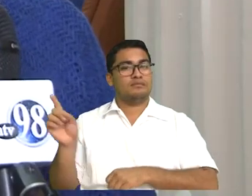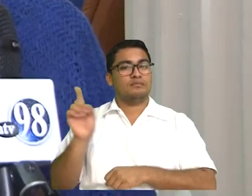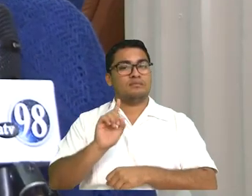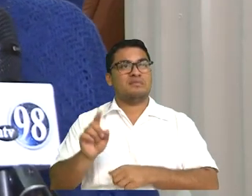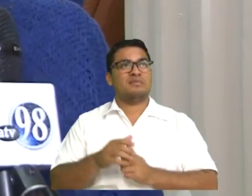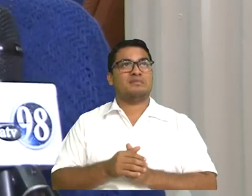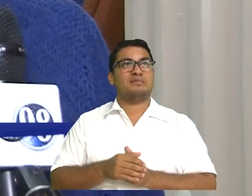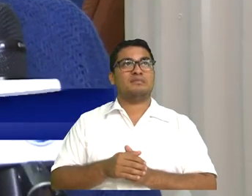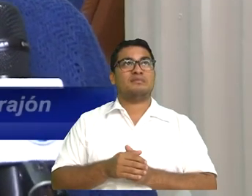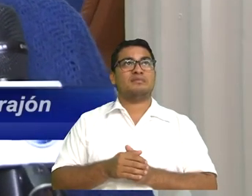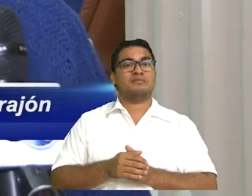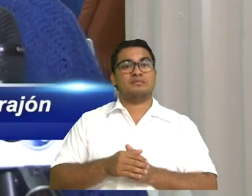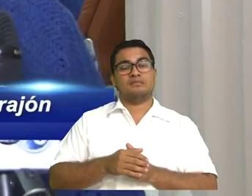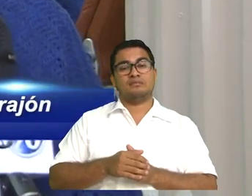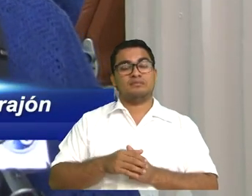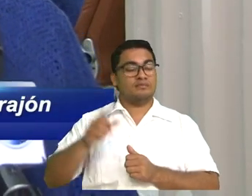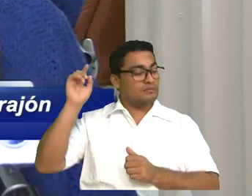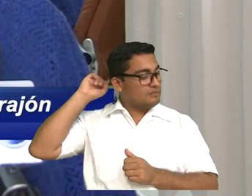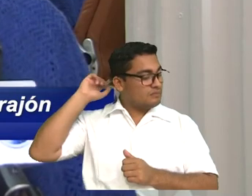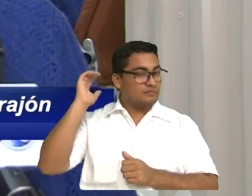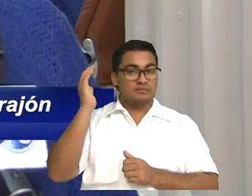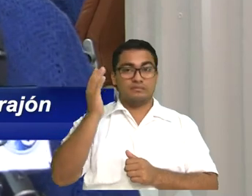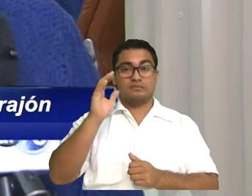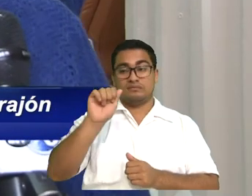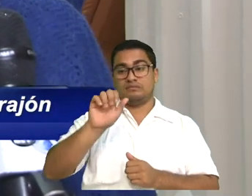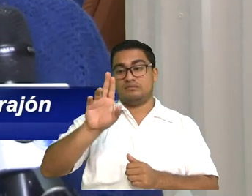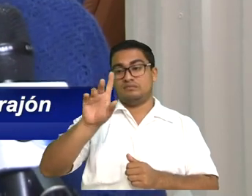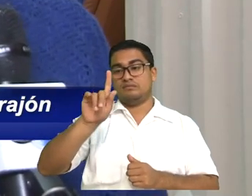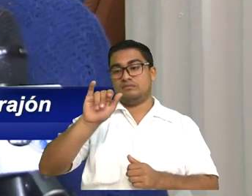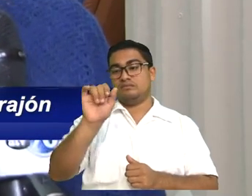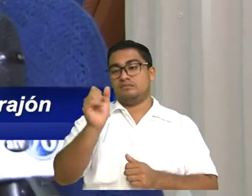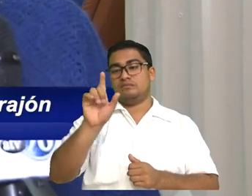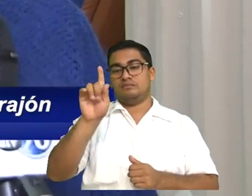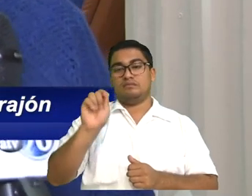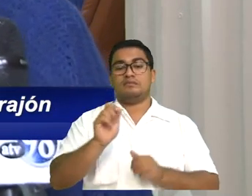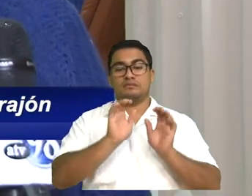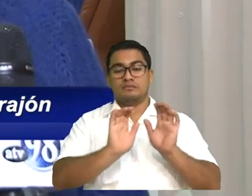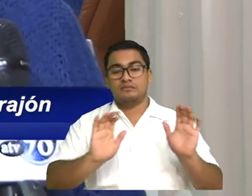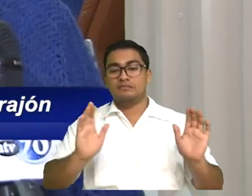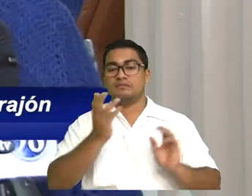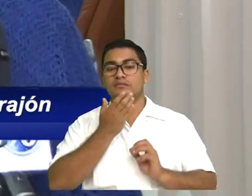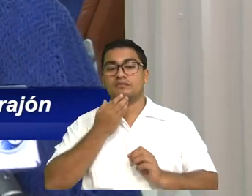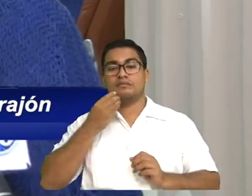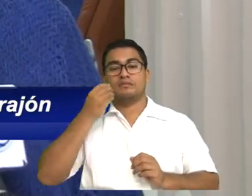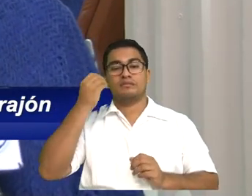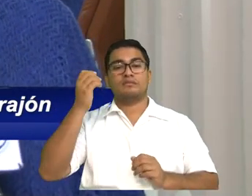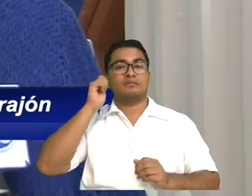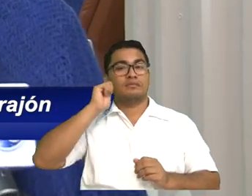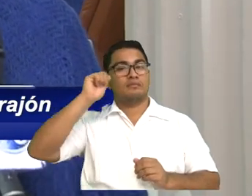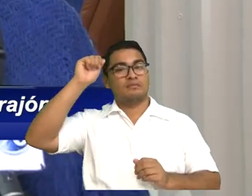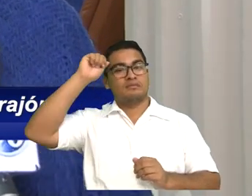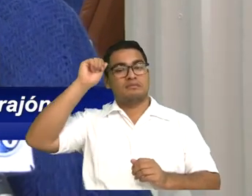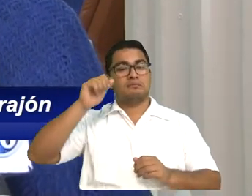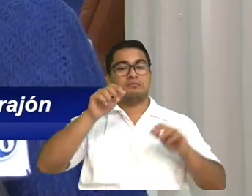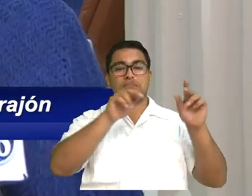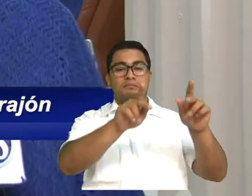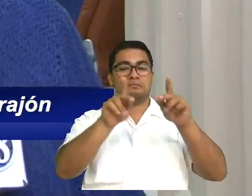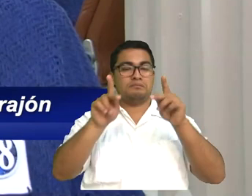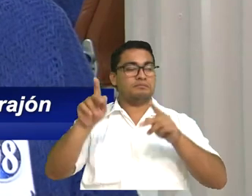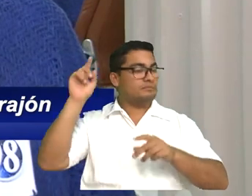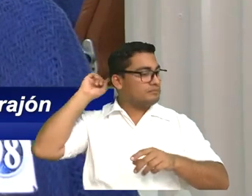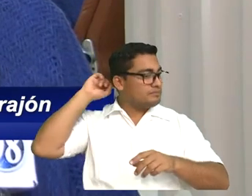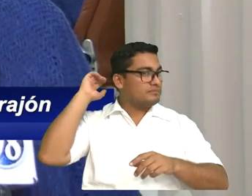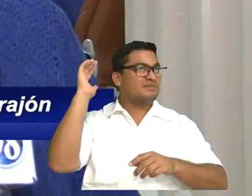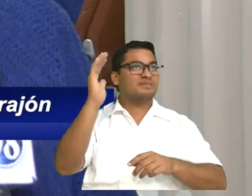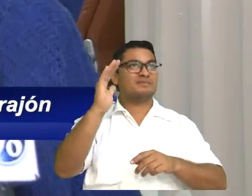autista, podemos encontrar los niños, adolescentes y adultos. El autista, pues, dentro de